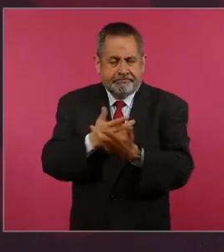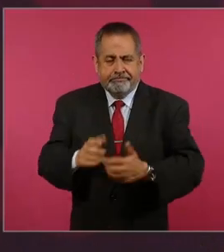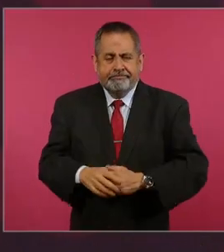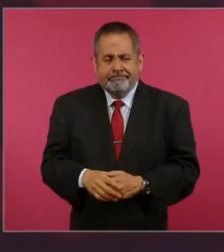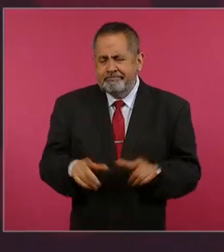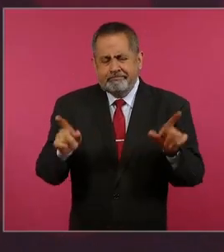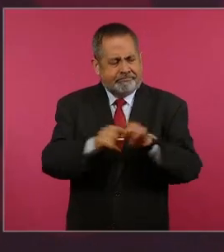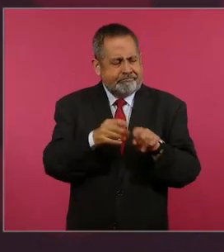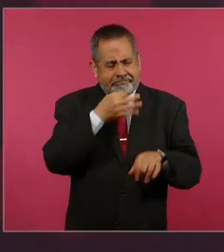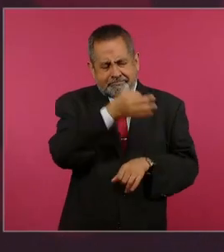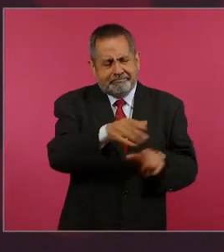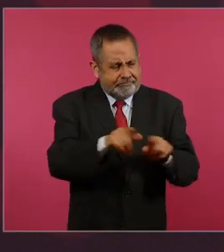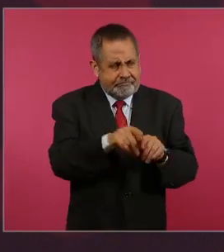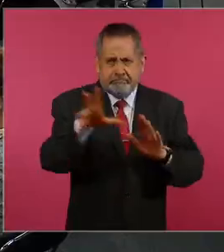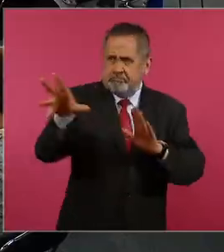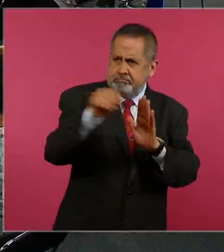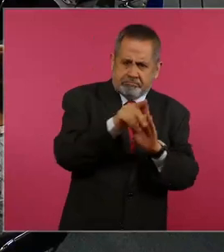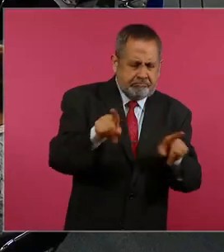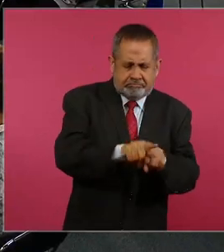Eso es todo.